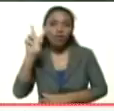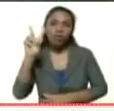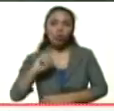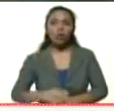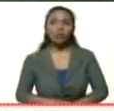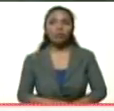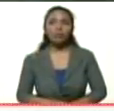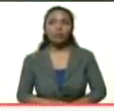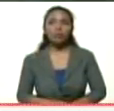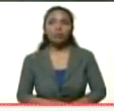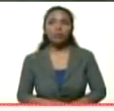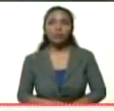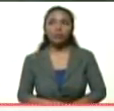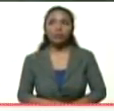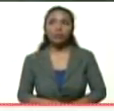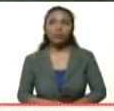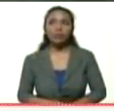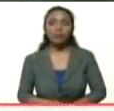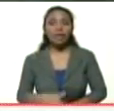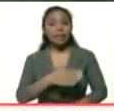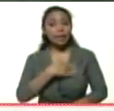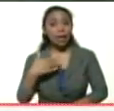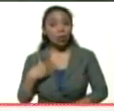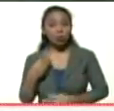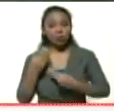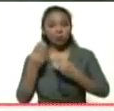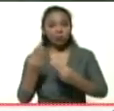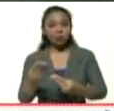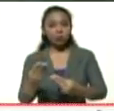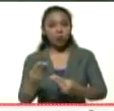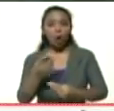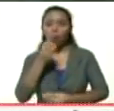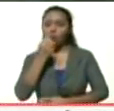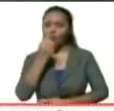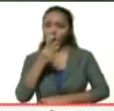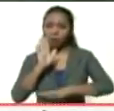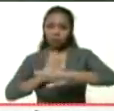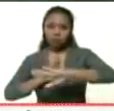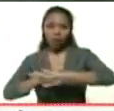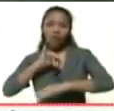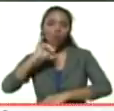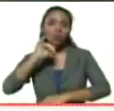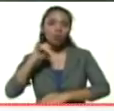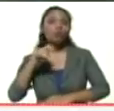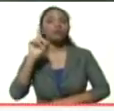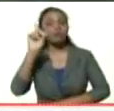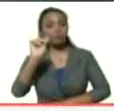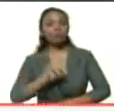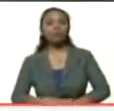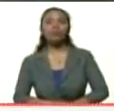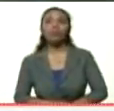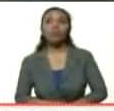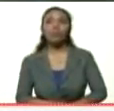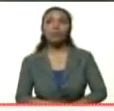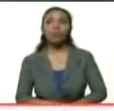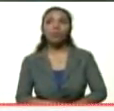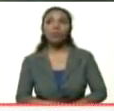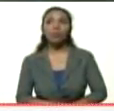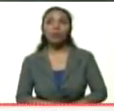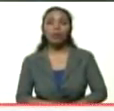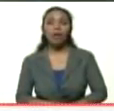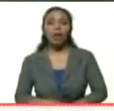Venezuela. Quiero dar una muy buena noticia también. En